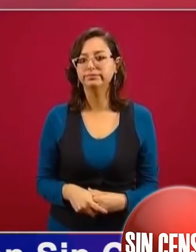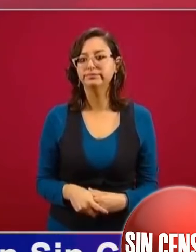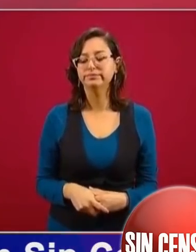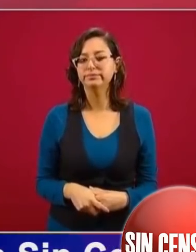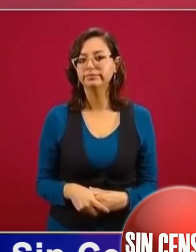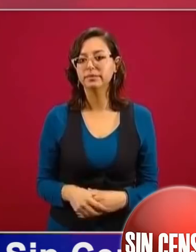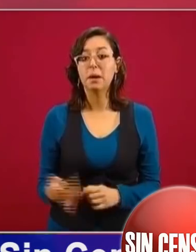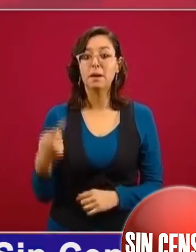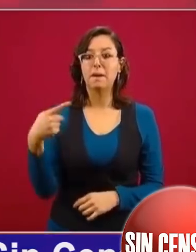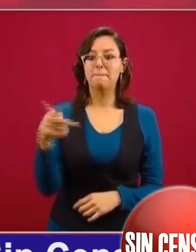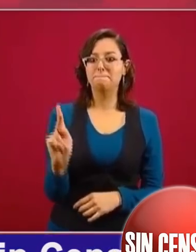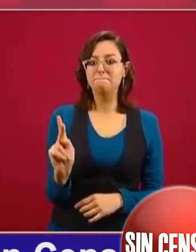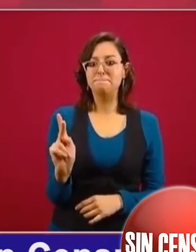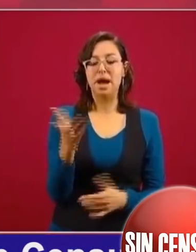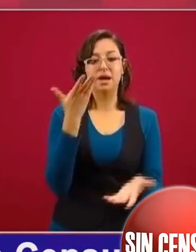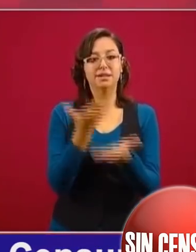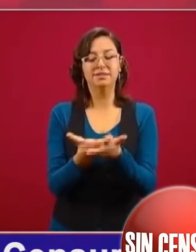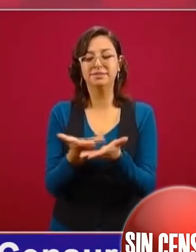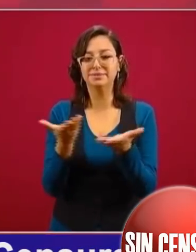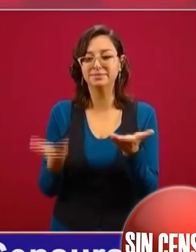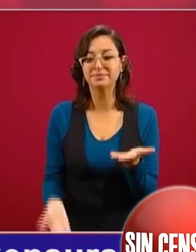Pero ahora